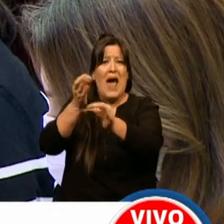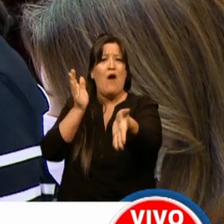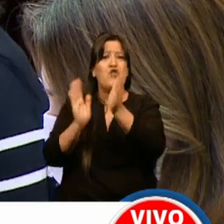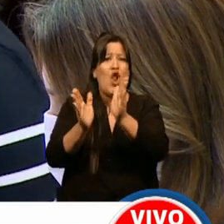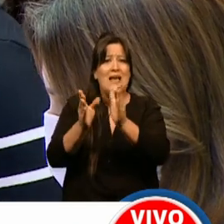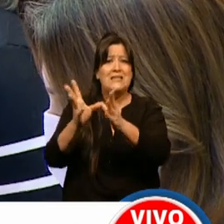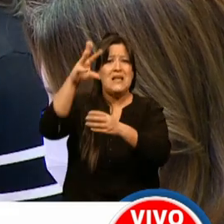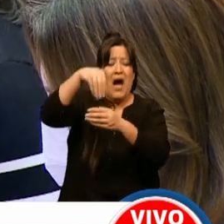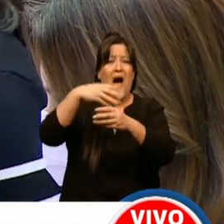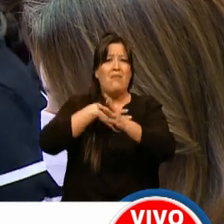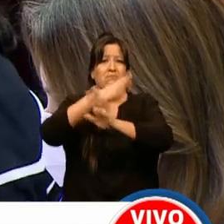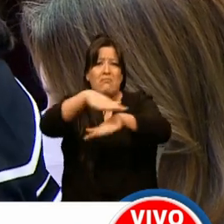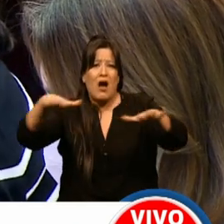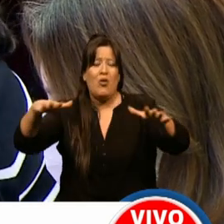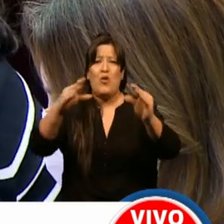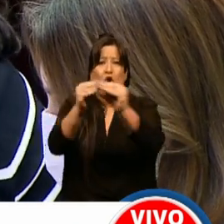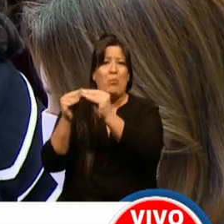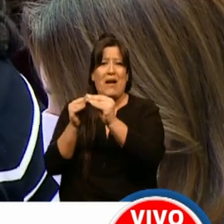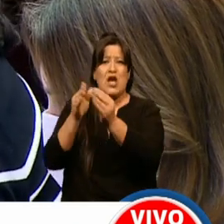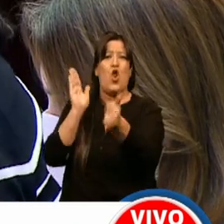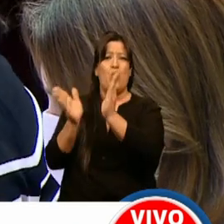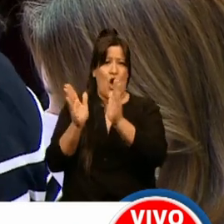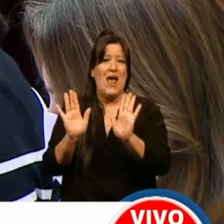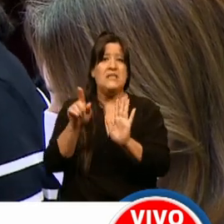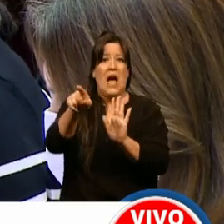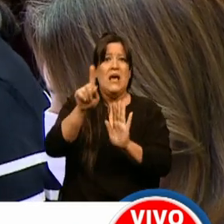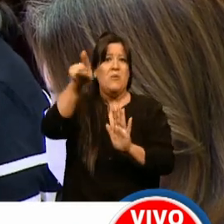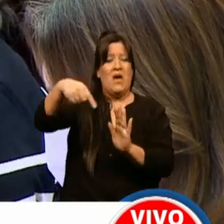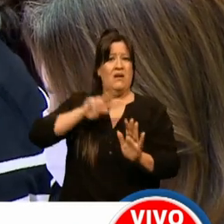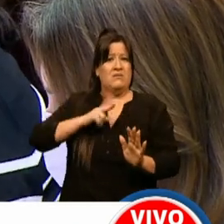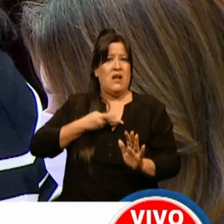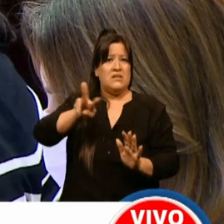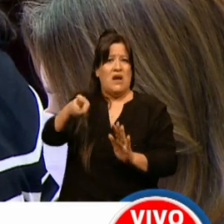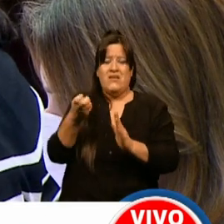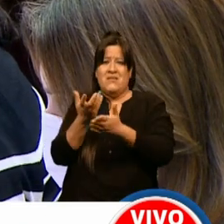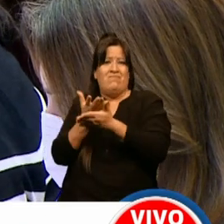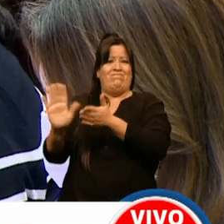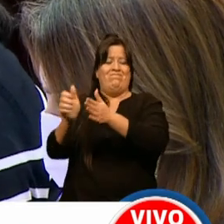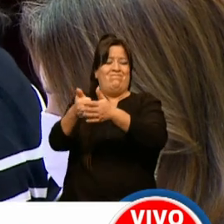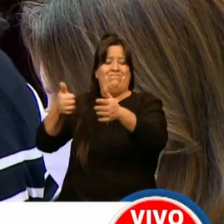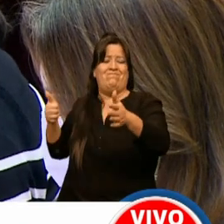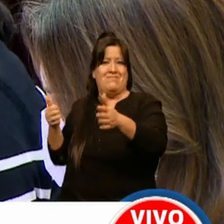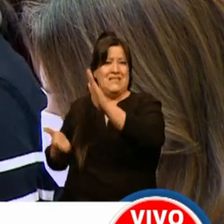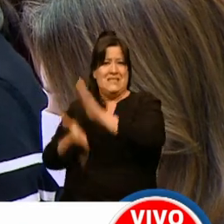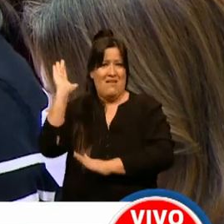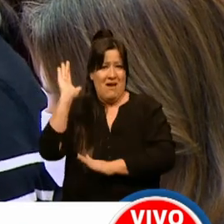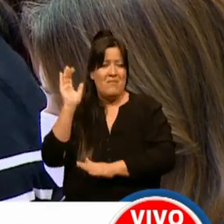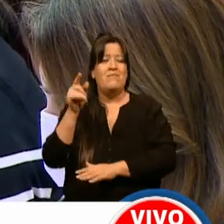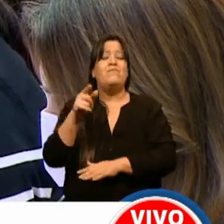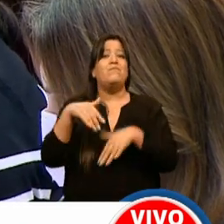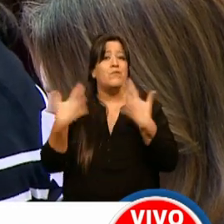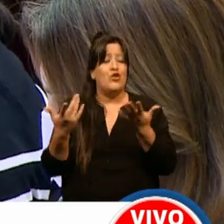compañeros que tengo que decir que por suerte